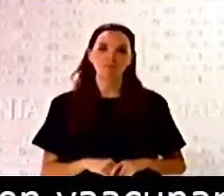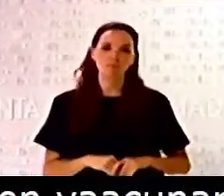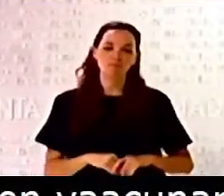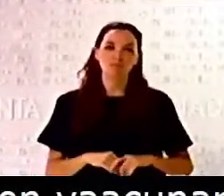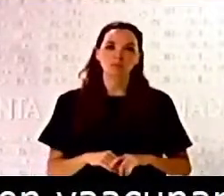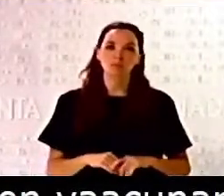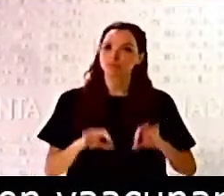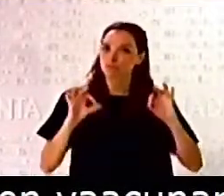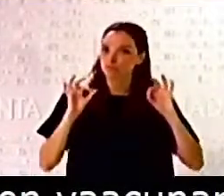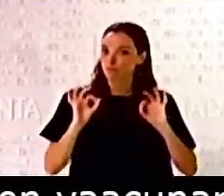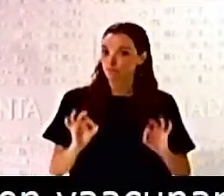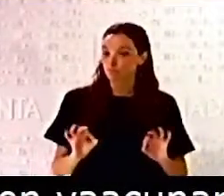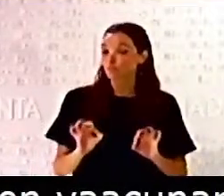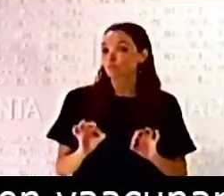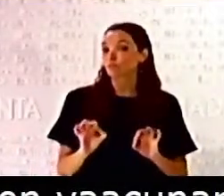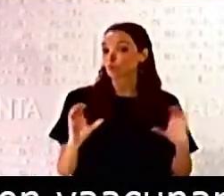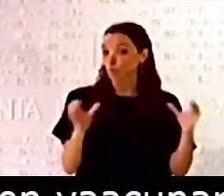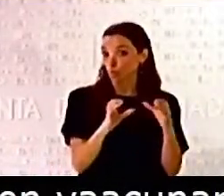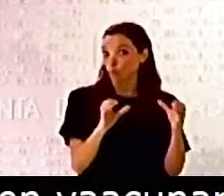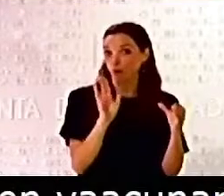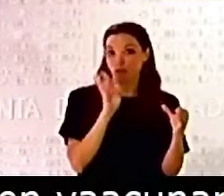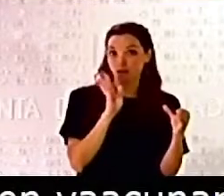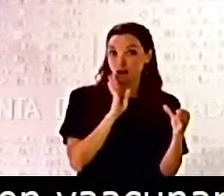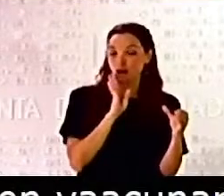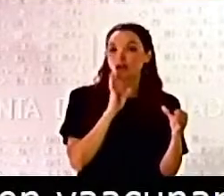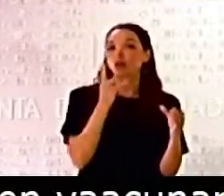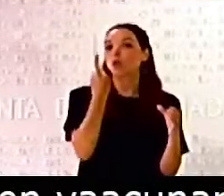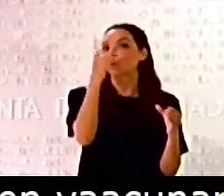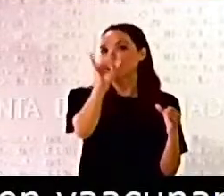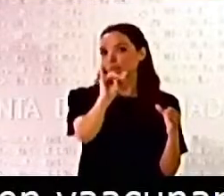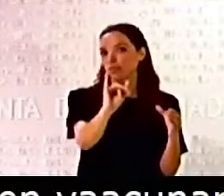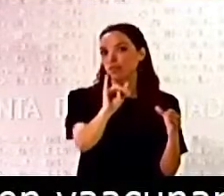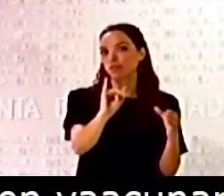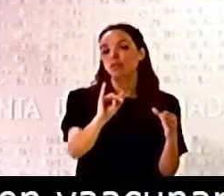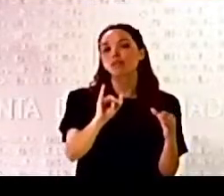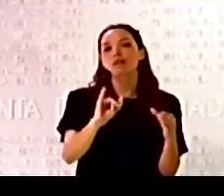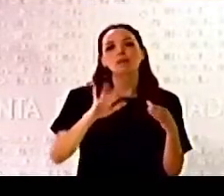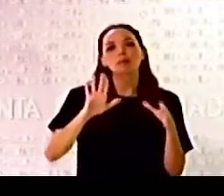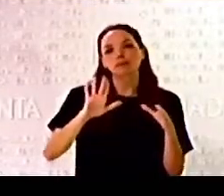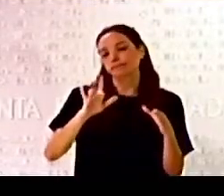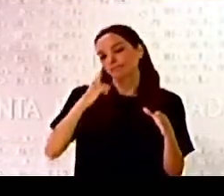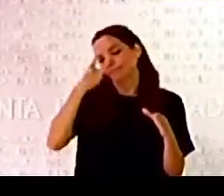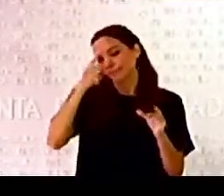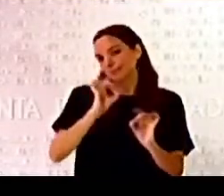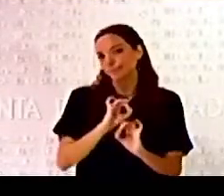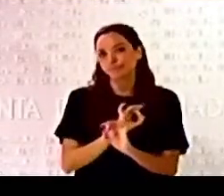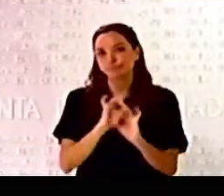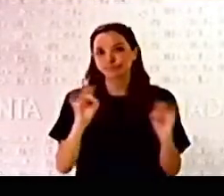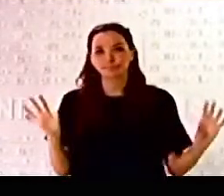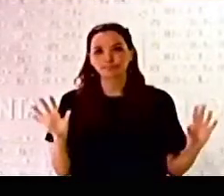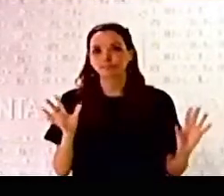Eso es con al menos una dosis, pero la cifra más importante, sin duda ninguna, es la que